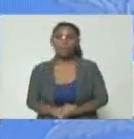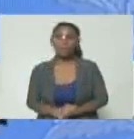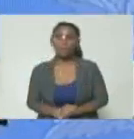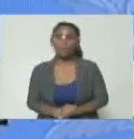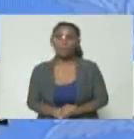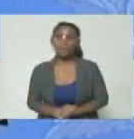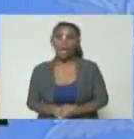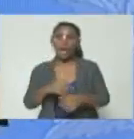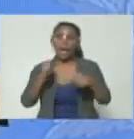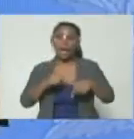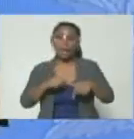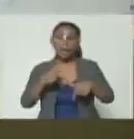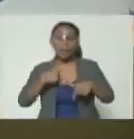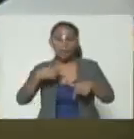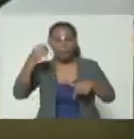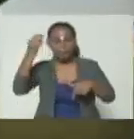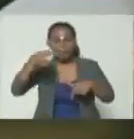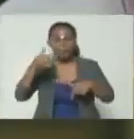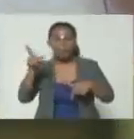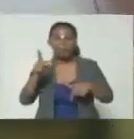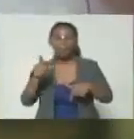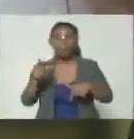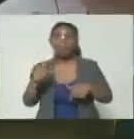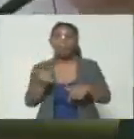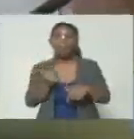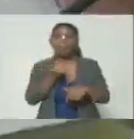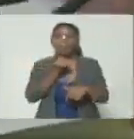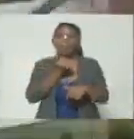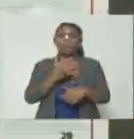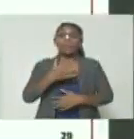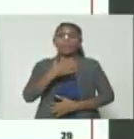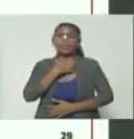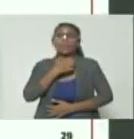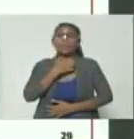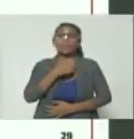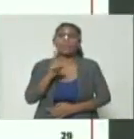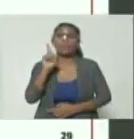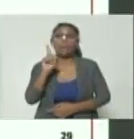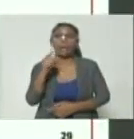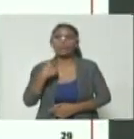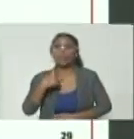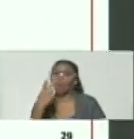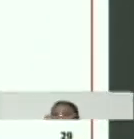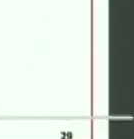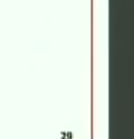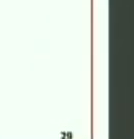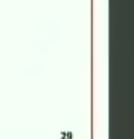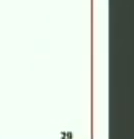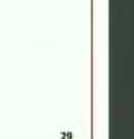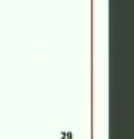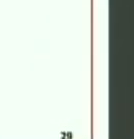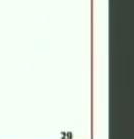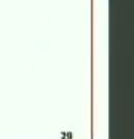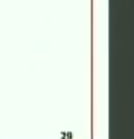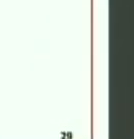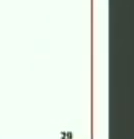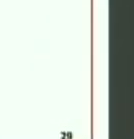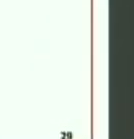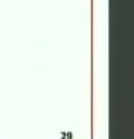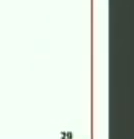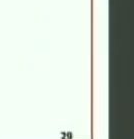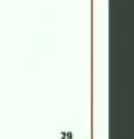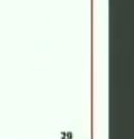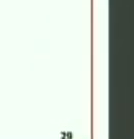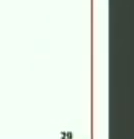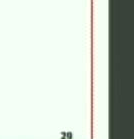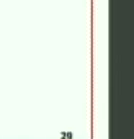Aquí creo que se chorreó un poco Hasler Iglesias y le dice no me comprometo si no hay seguridad ya que